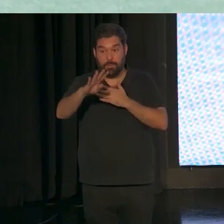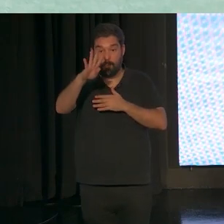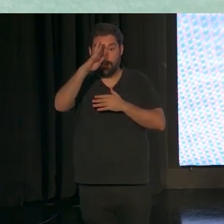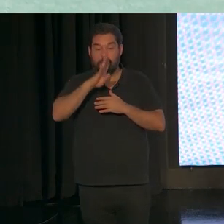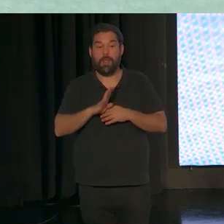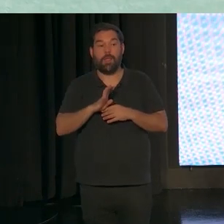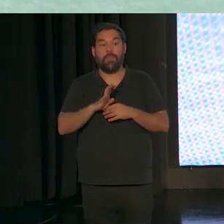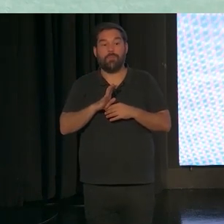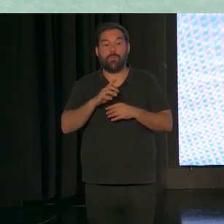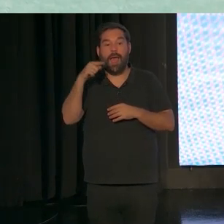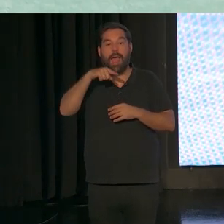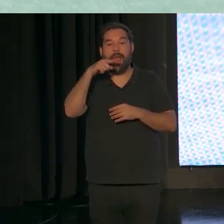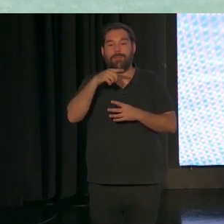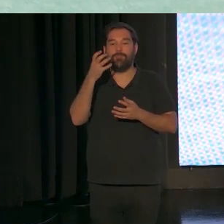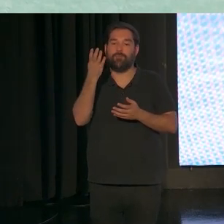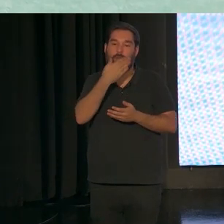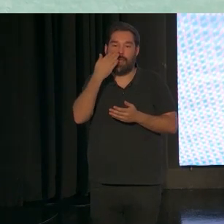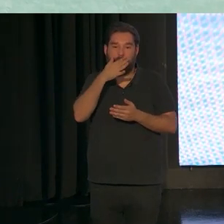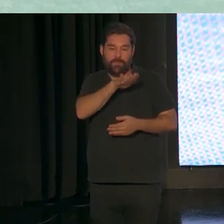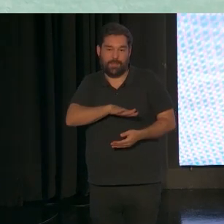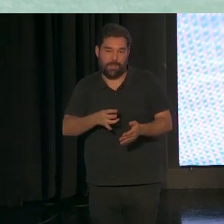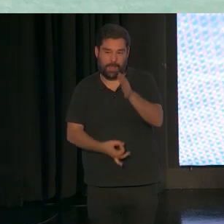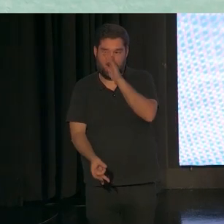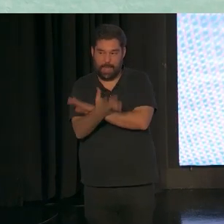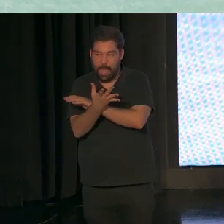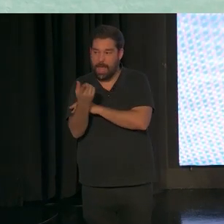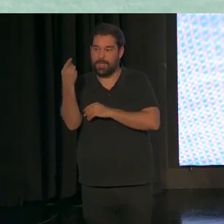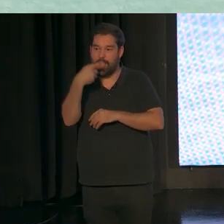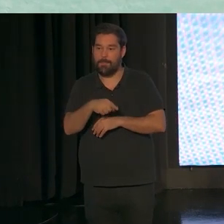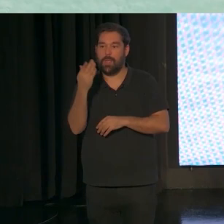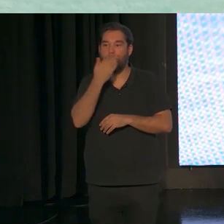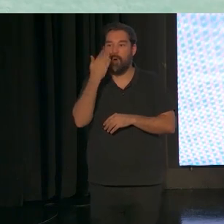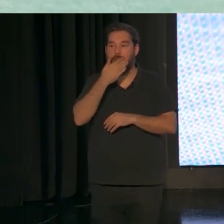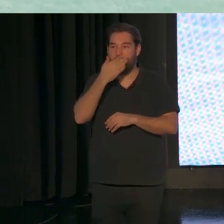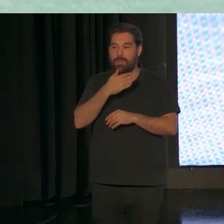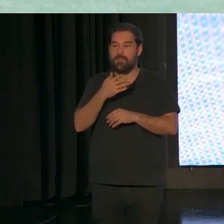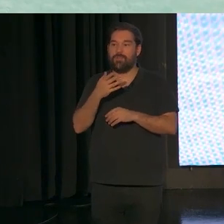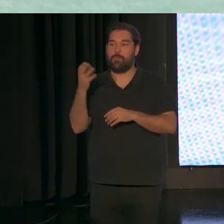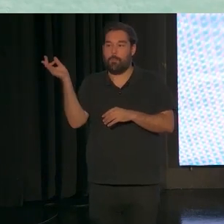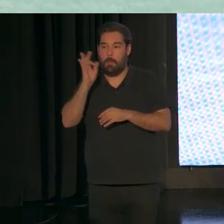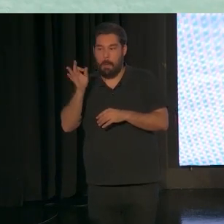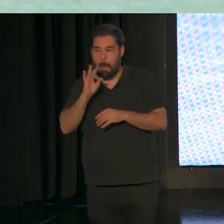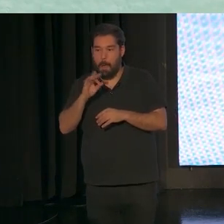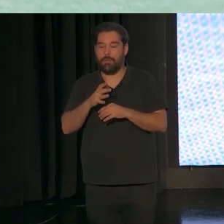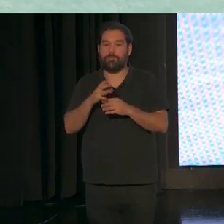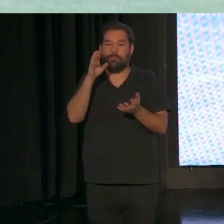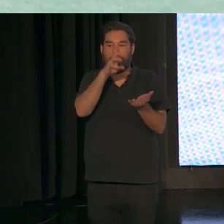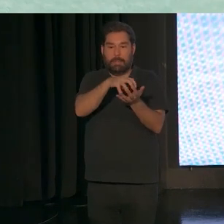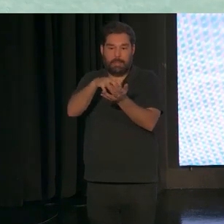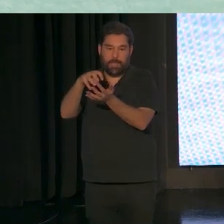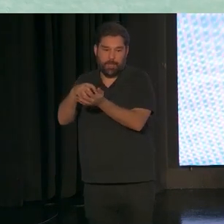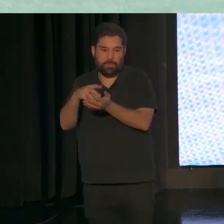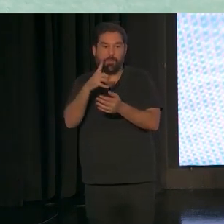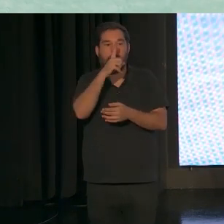bien se crean nuevas escuelas infantiles o bien en colegios se crean unidades de 1 a 3